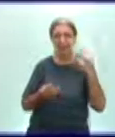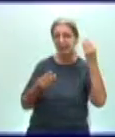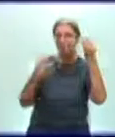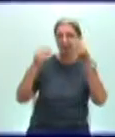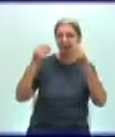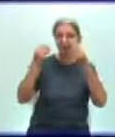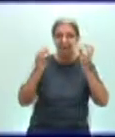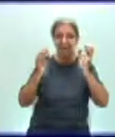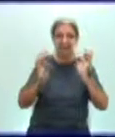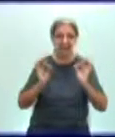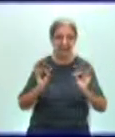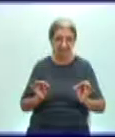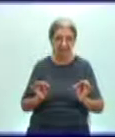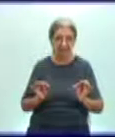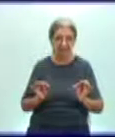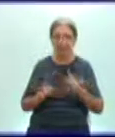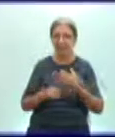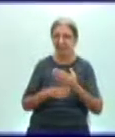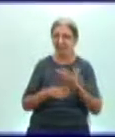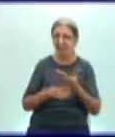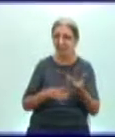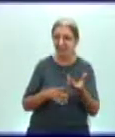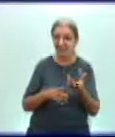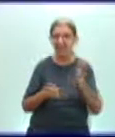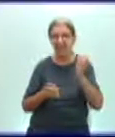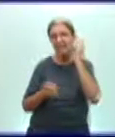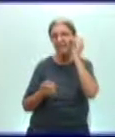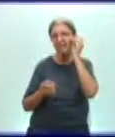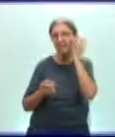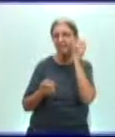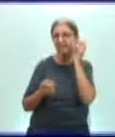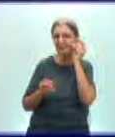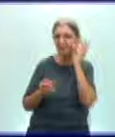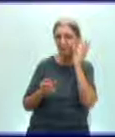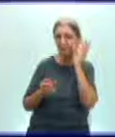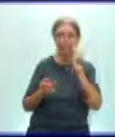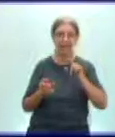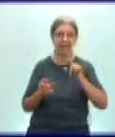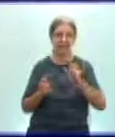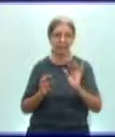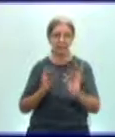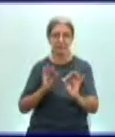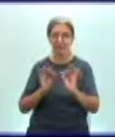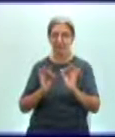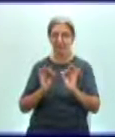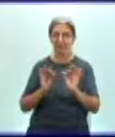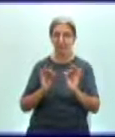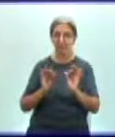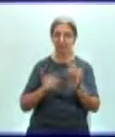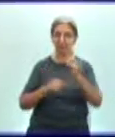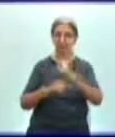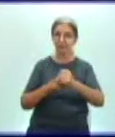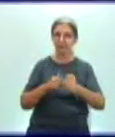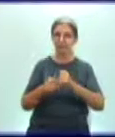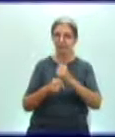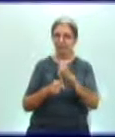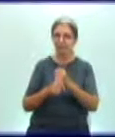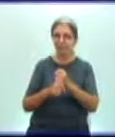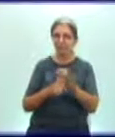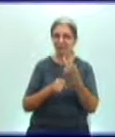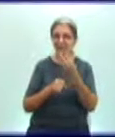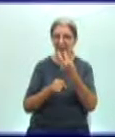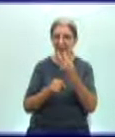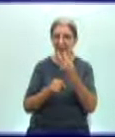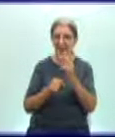un cuidadoso empleo de la lengua. Ese cuidadoso empleo de la lengua que además en la clase de español literatura